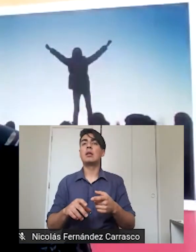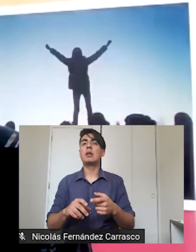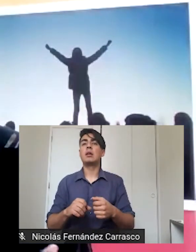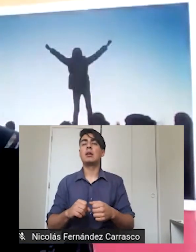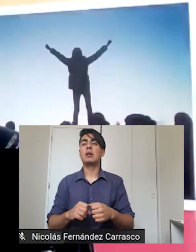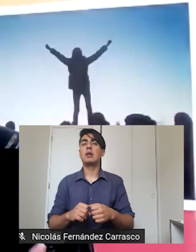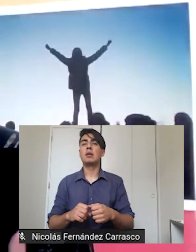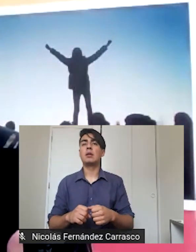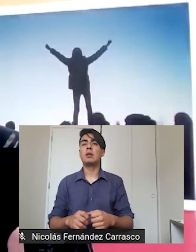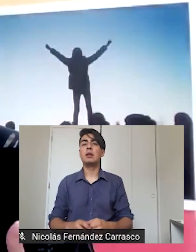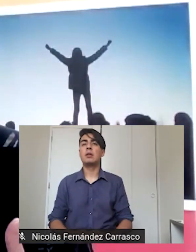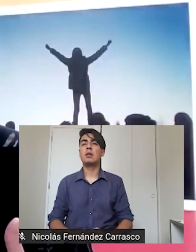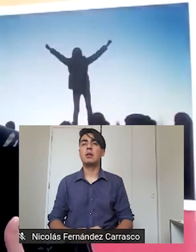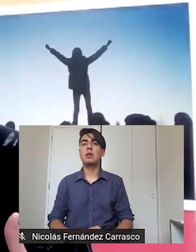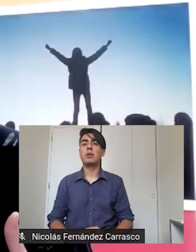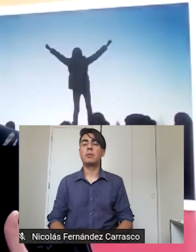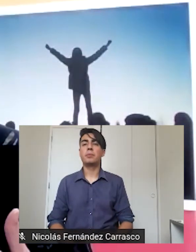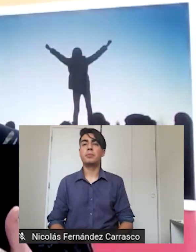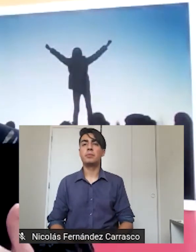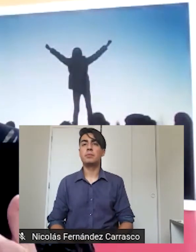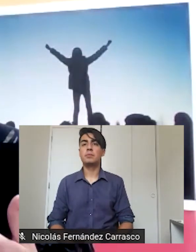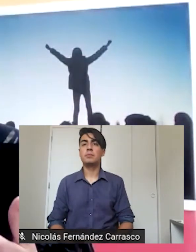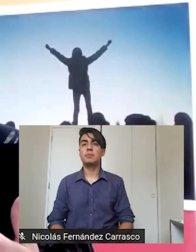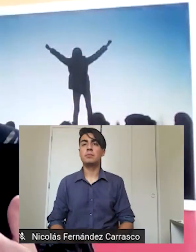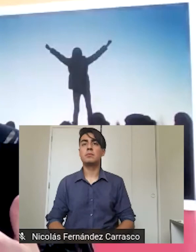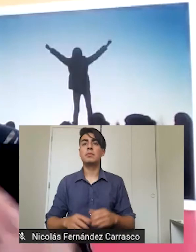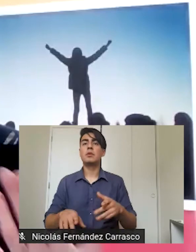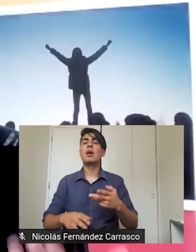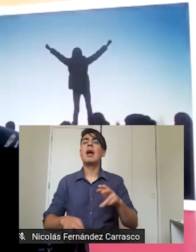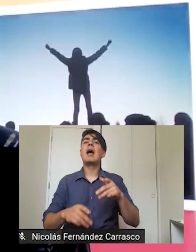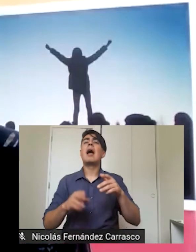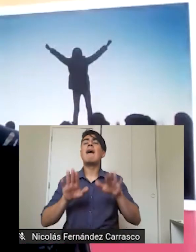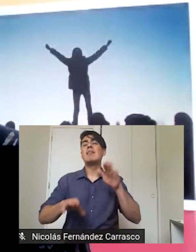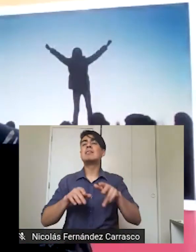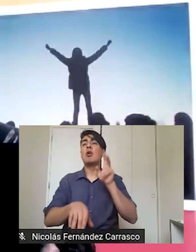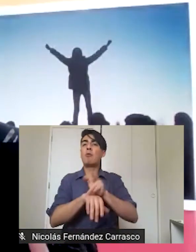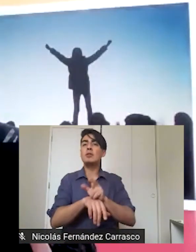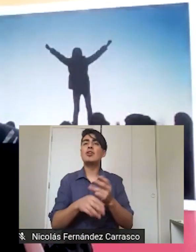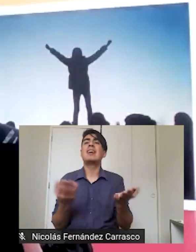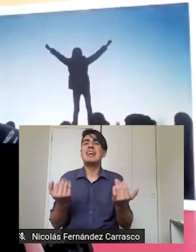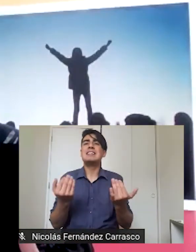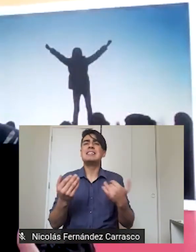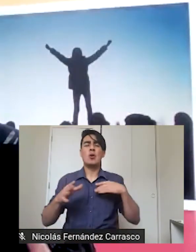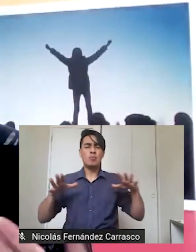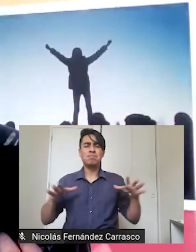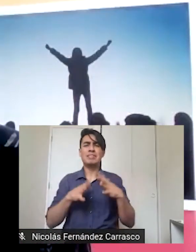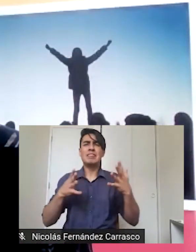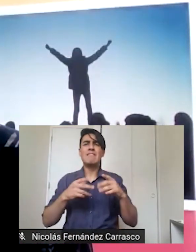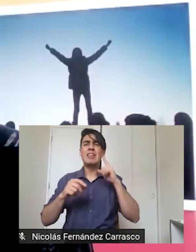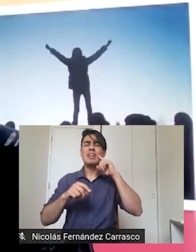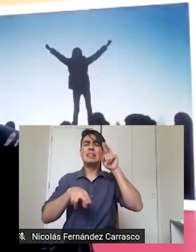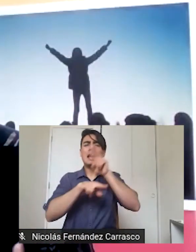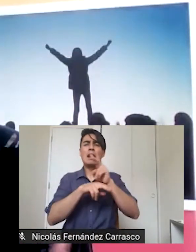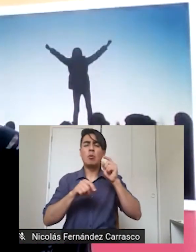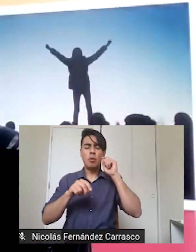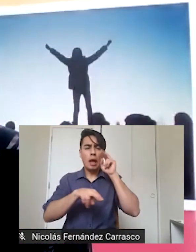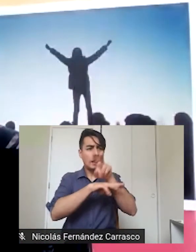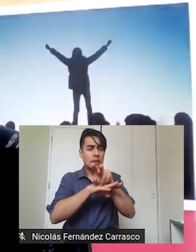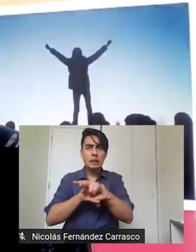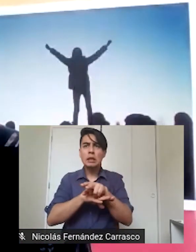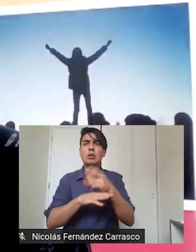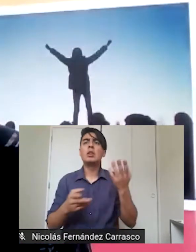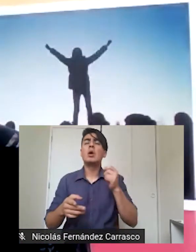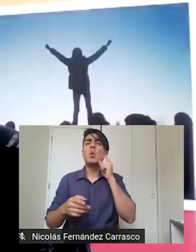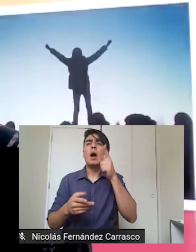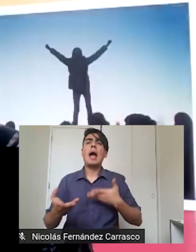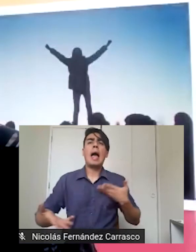donde se ejercita esto presencial, precisamente. Los profesores tienen que tener un desafío de estar atentos y